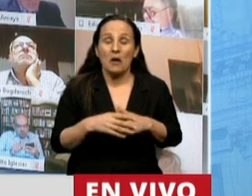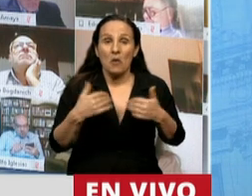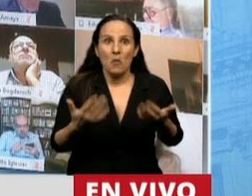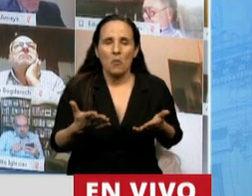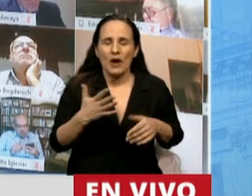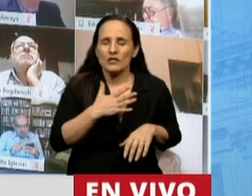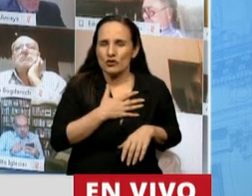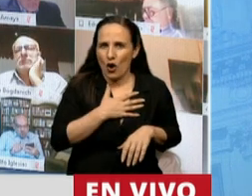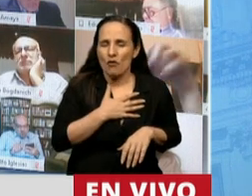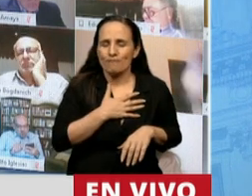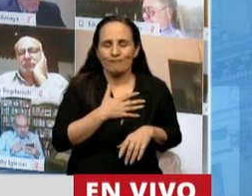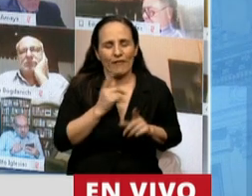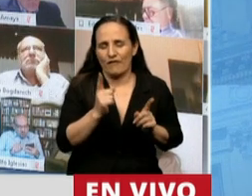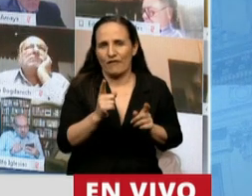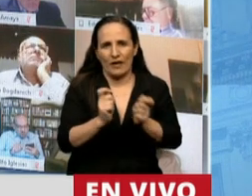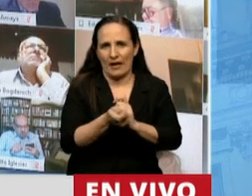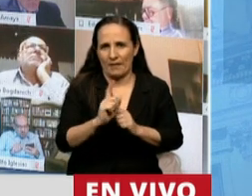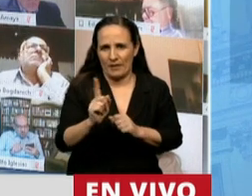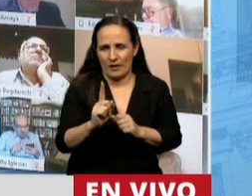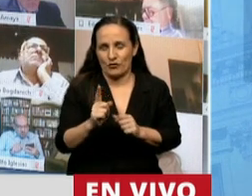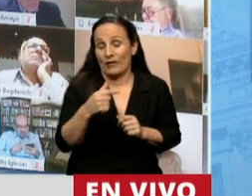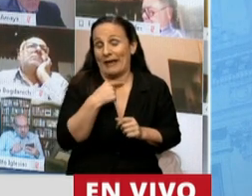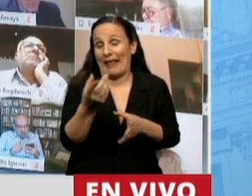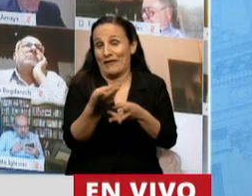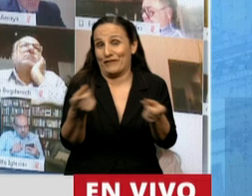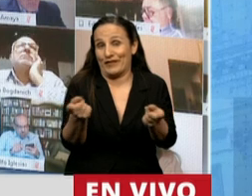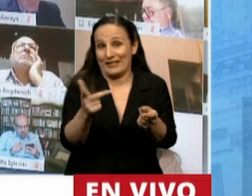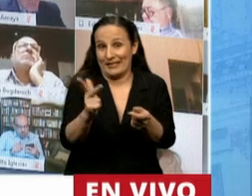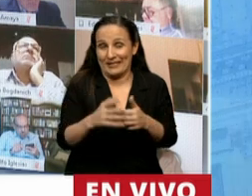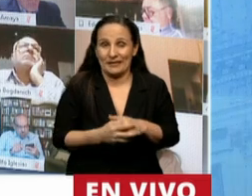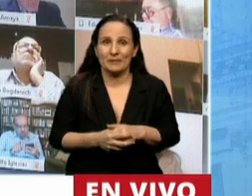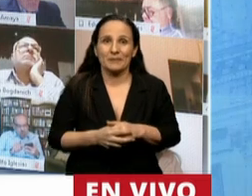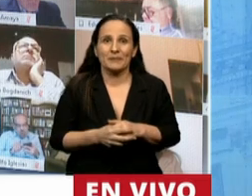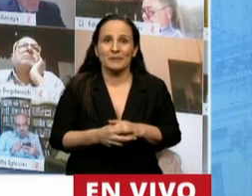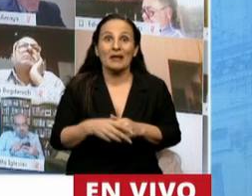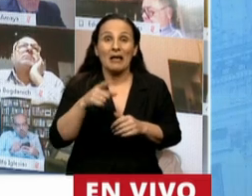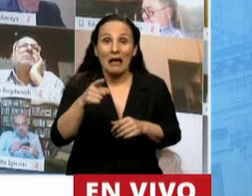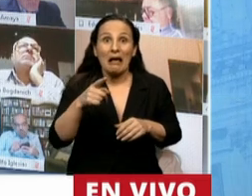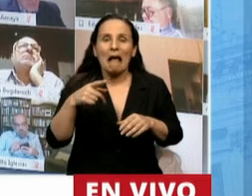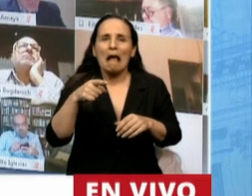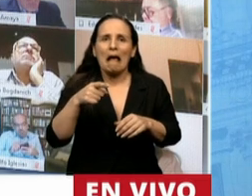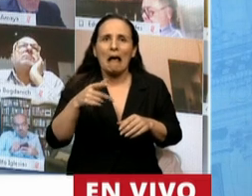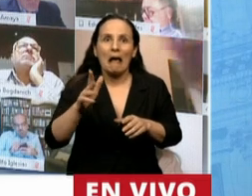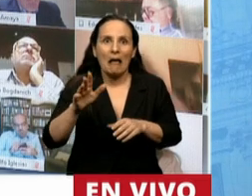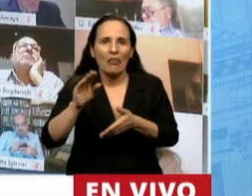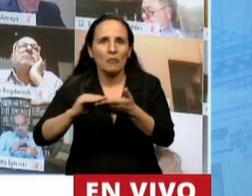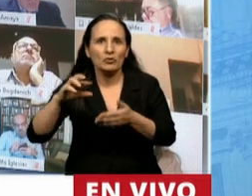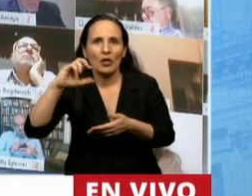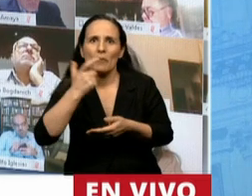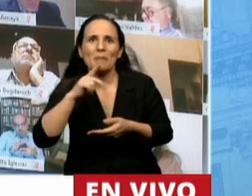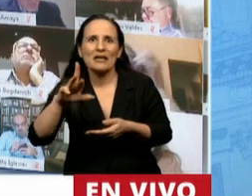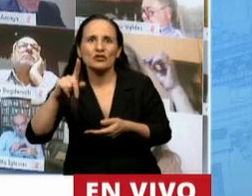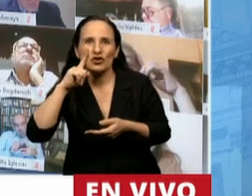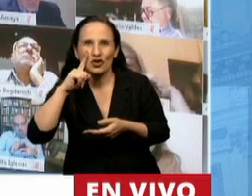tanto este lo vamos a mantener eso es lo que quería terminar redondeando la idea antes de su intervención diputado pastor y para que